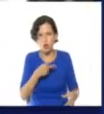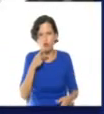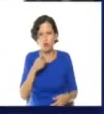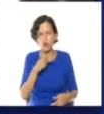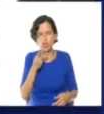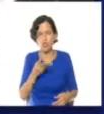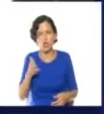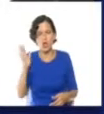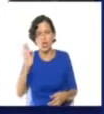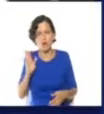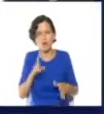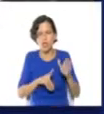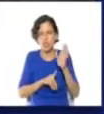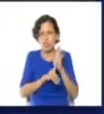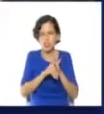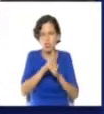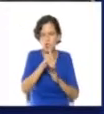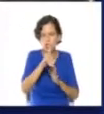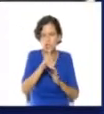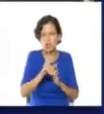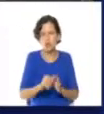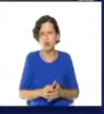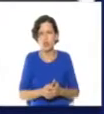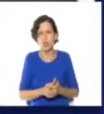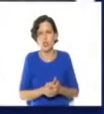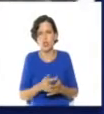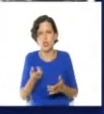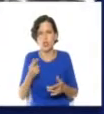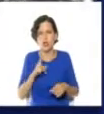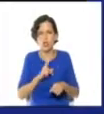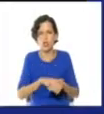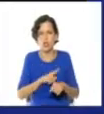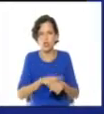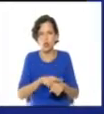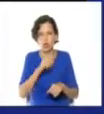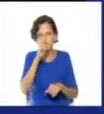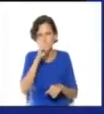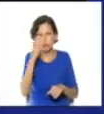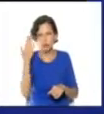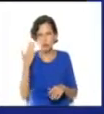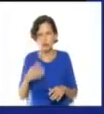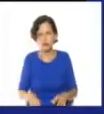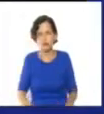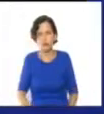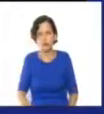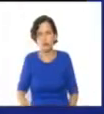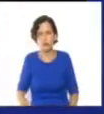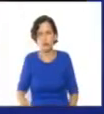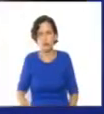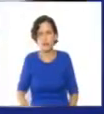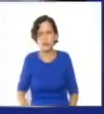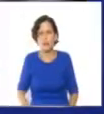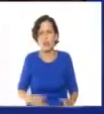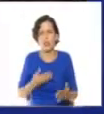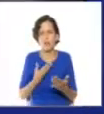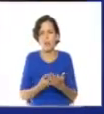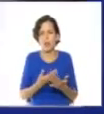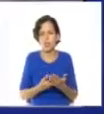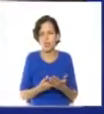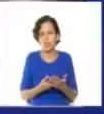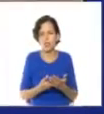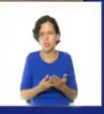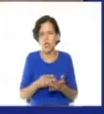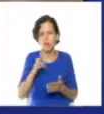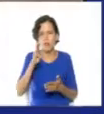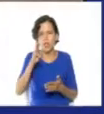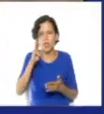venían desarrollándose a lo largo del devenir de nuestra historia contemporánea. Específicamente el Partido Comunista de Venezuela,